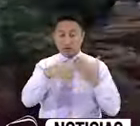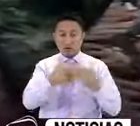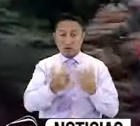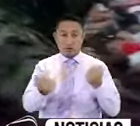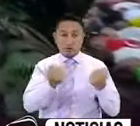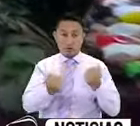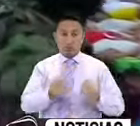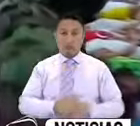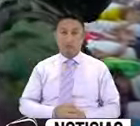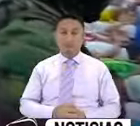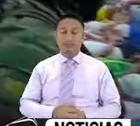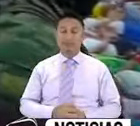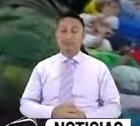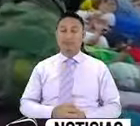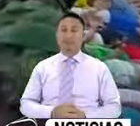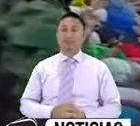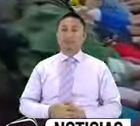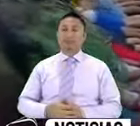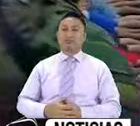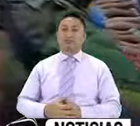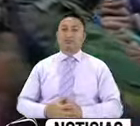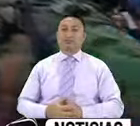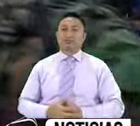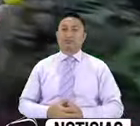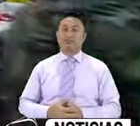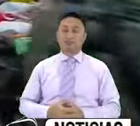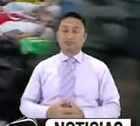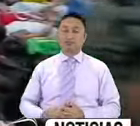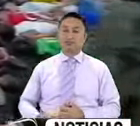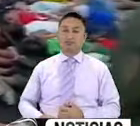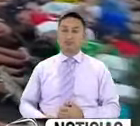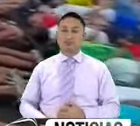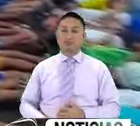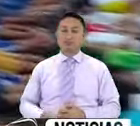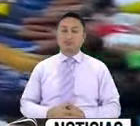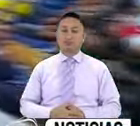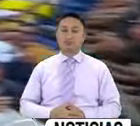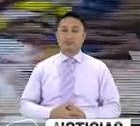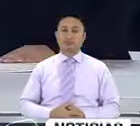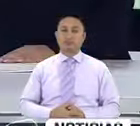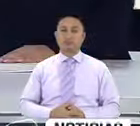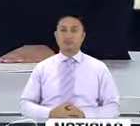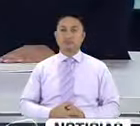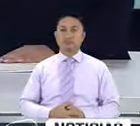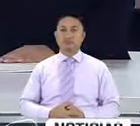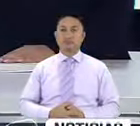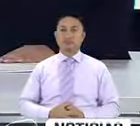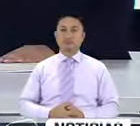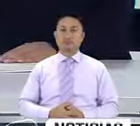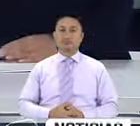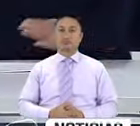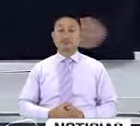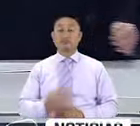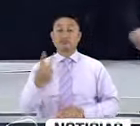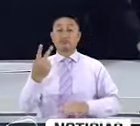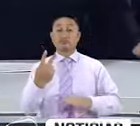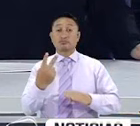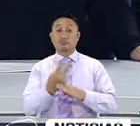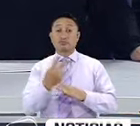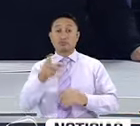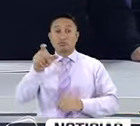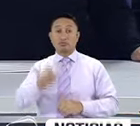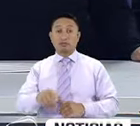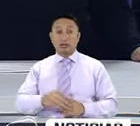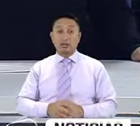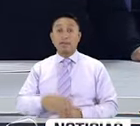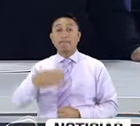nuevas disposiciones, informó Martín Soto. 2 intentos de suicidio se registraron este miércoles